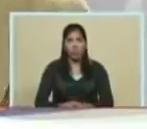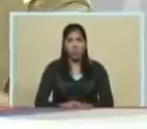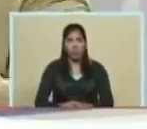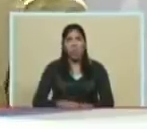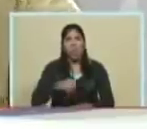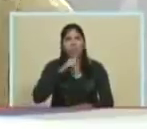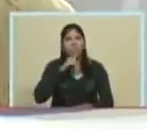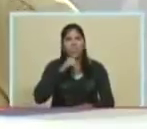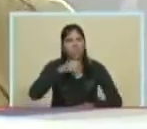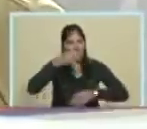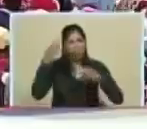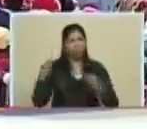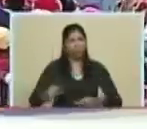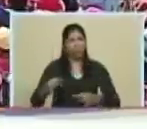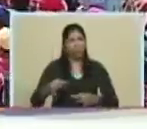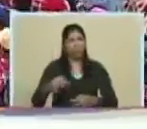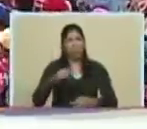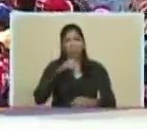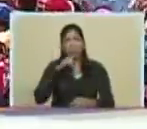¿Quién lo garantiza?